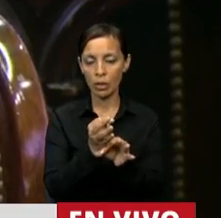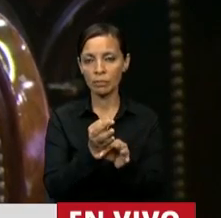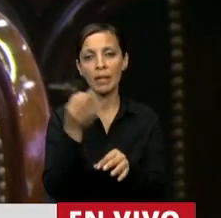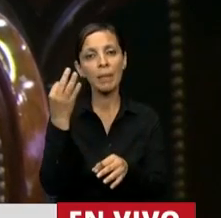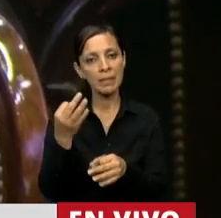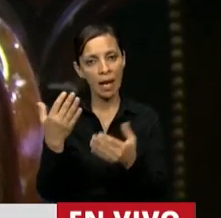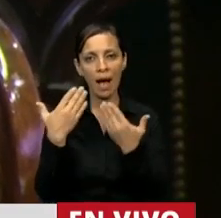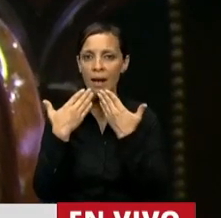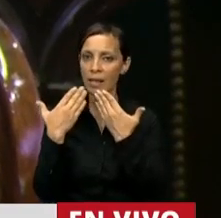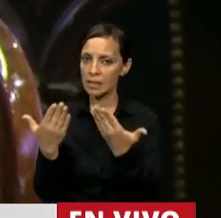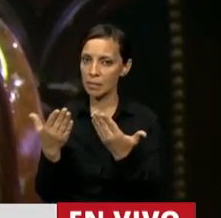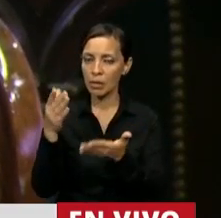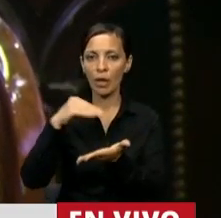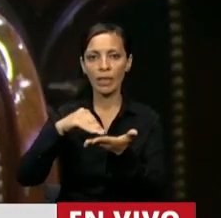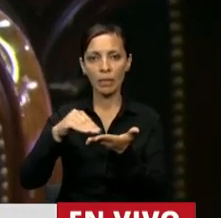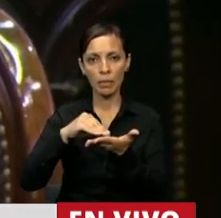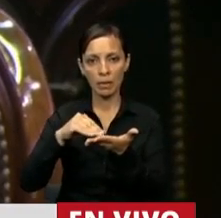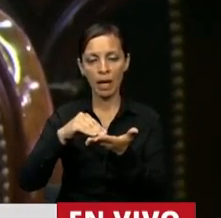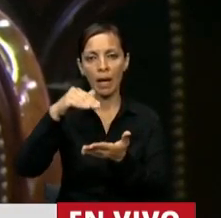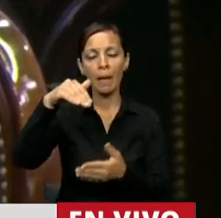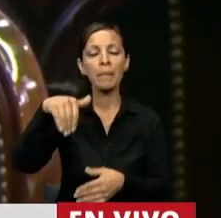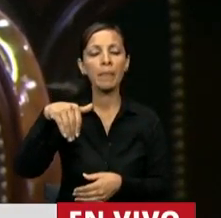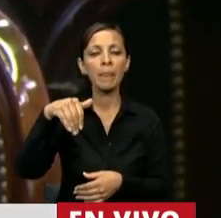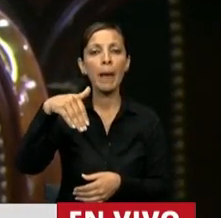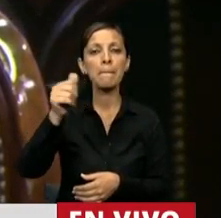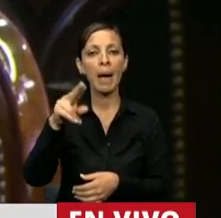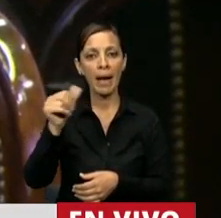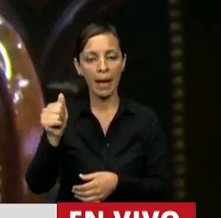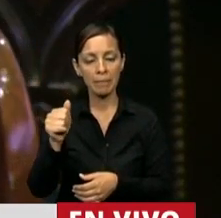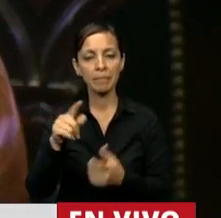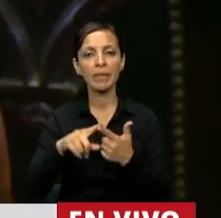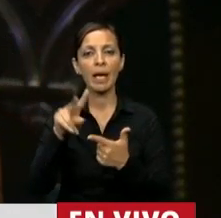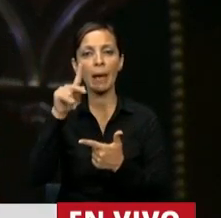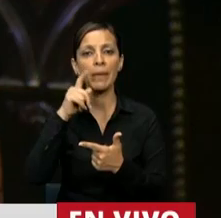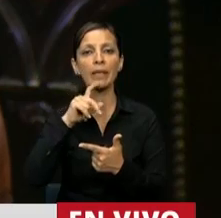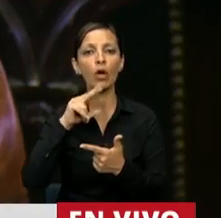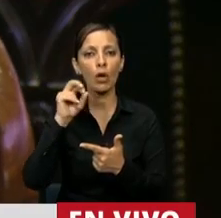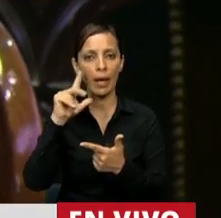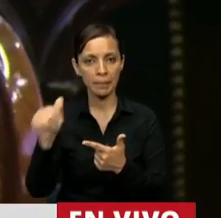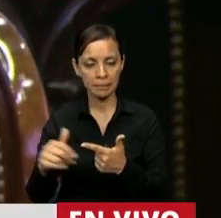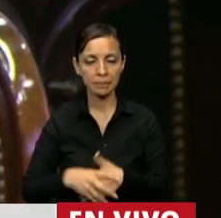un agradecimiento a la diputada Mara Brauer y a Victoria Morales Gorlelis.